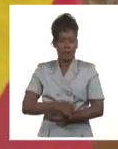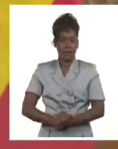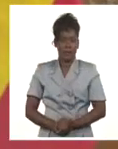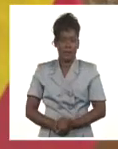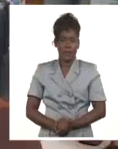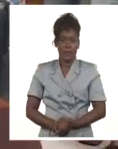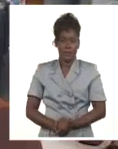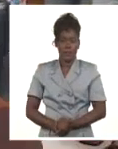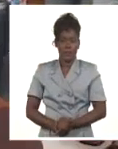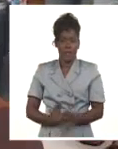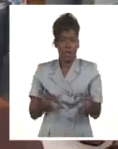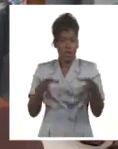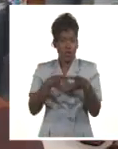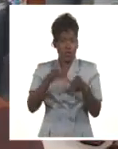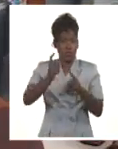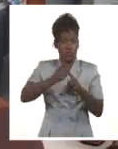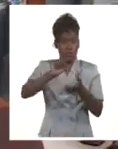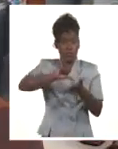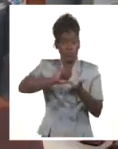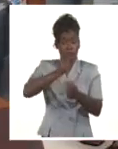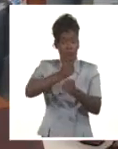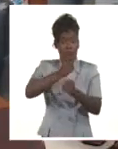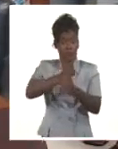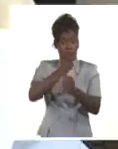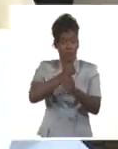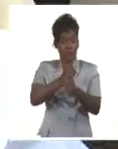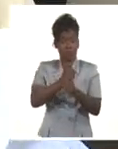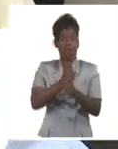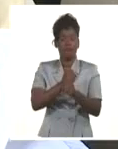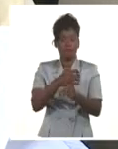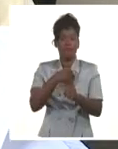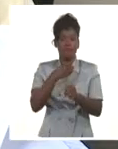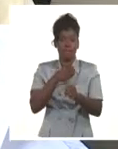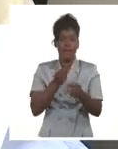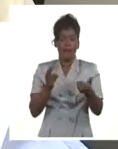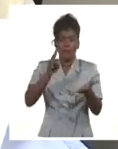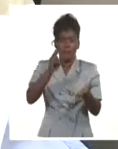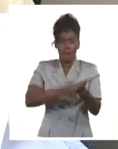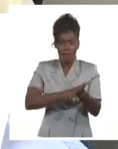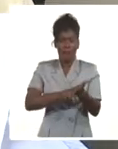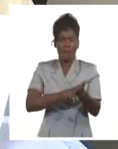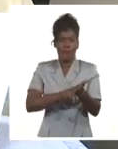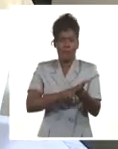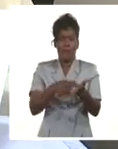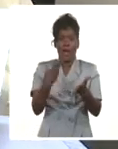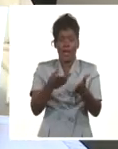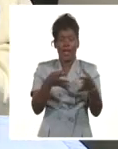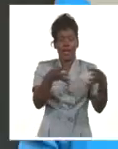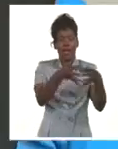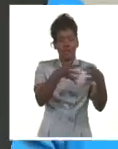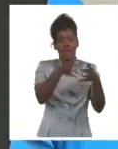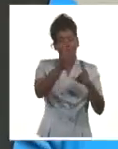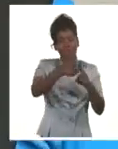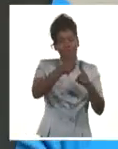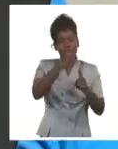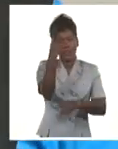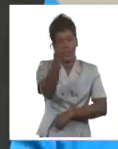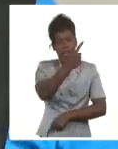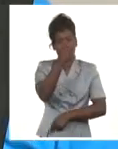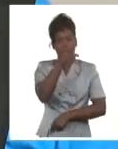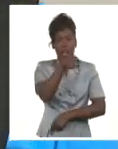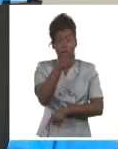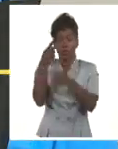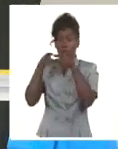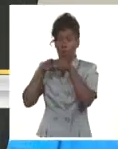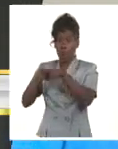La Central de Trabajadores de Cuba agrupa unos 3 millones de afiliados que se integran en 18 sindicatos nacionales. La Unión General